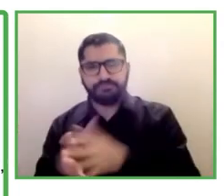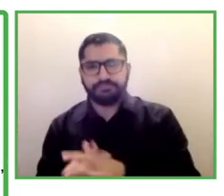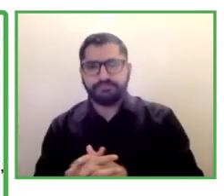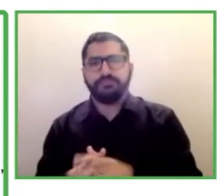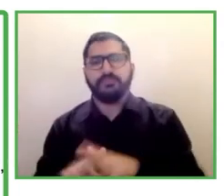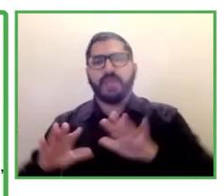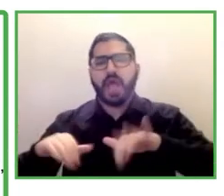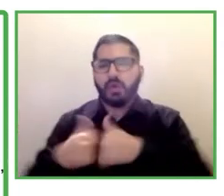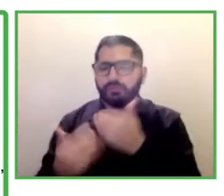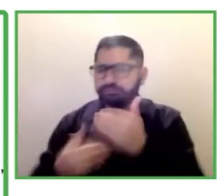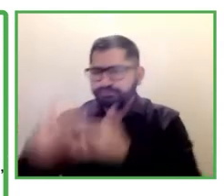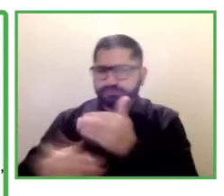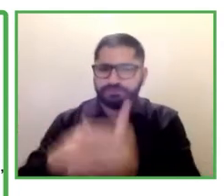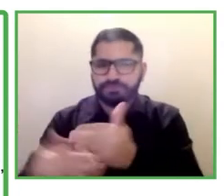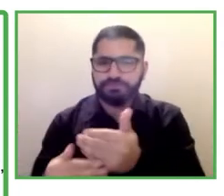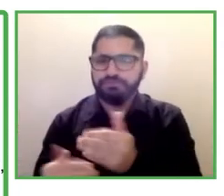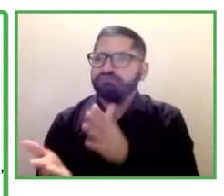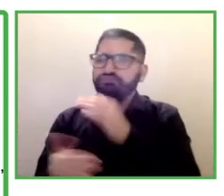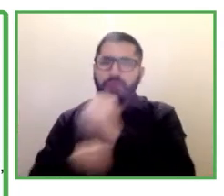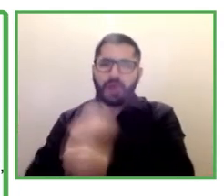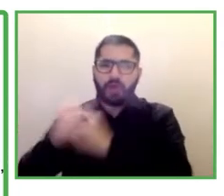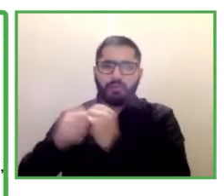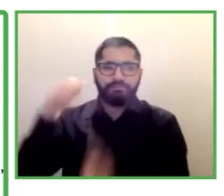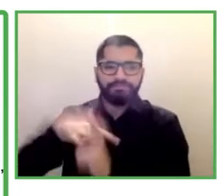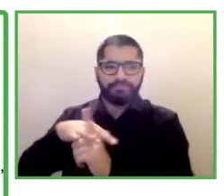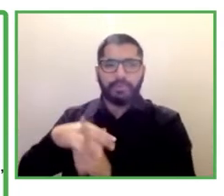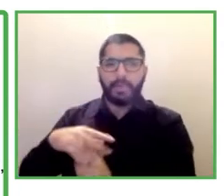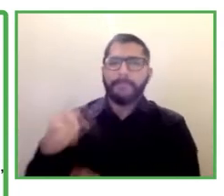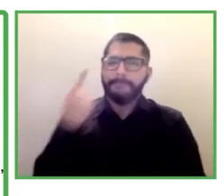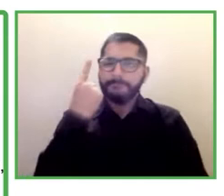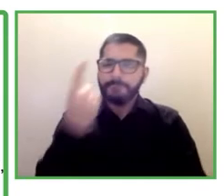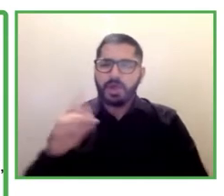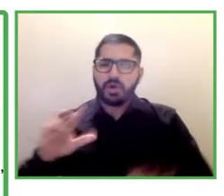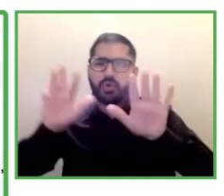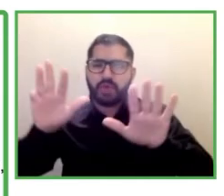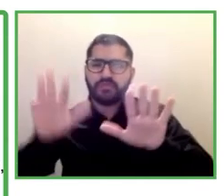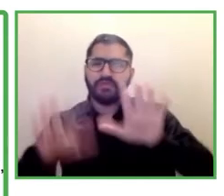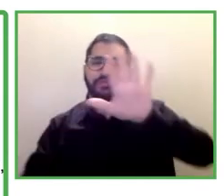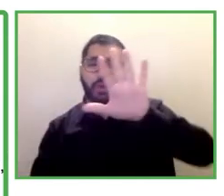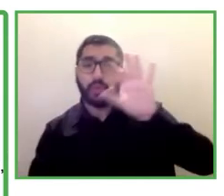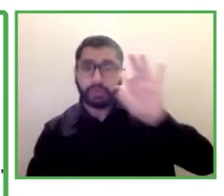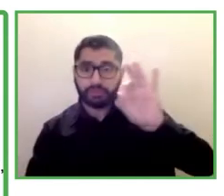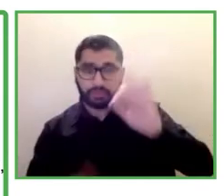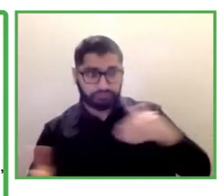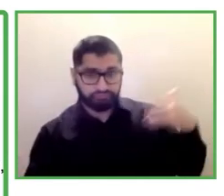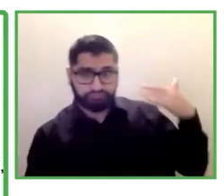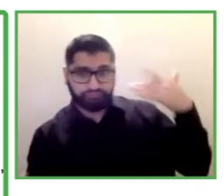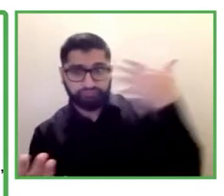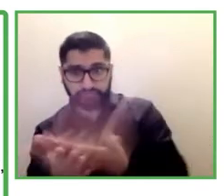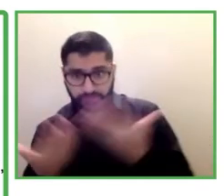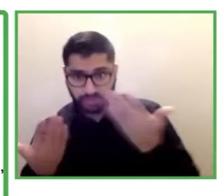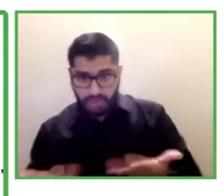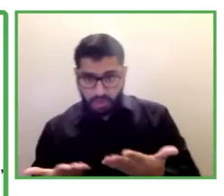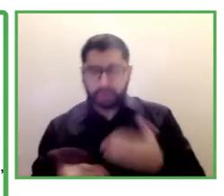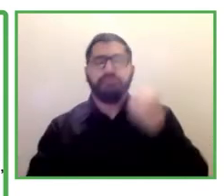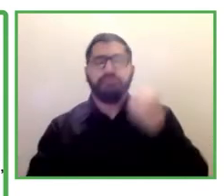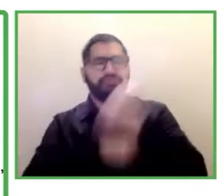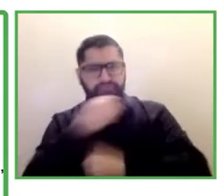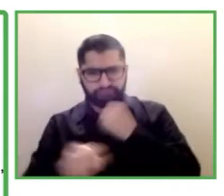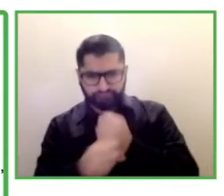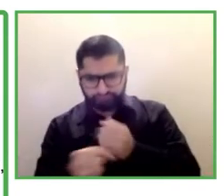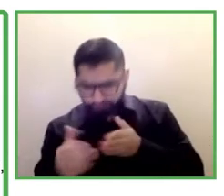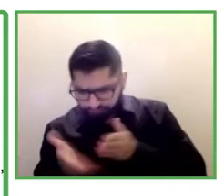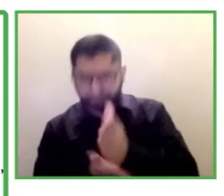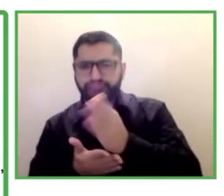y bueno, nosotros empezamos en realidad nuestro trabajo en el año 2003. Empezamos con la misión de asistir a adultos que